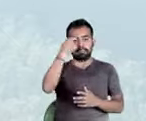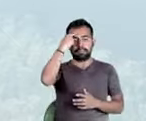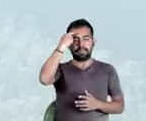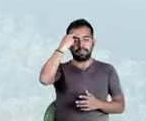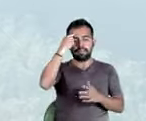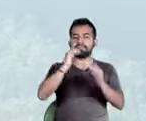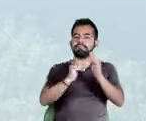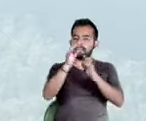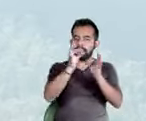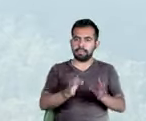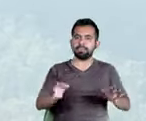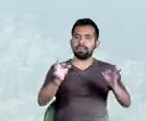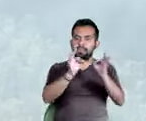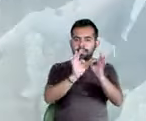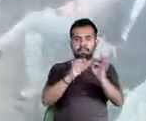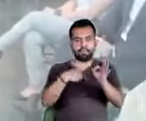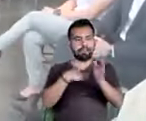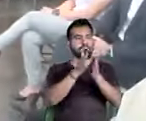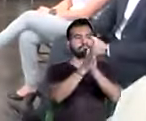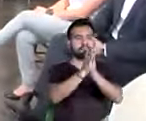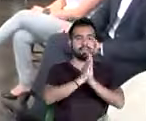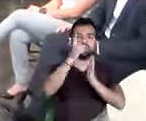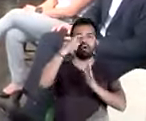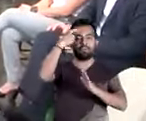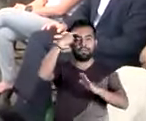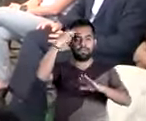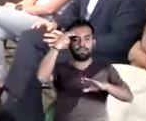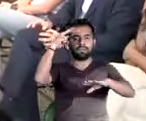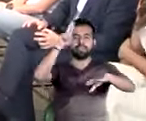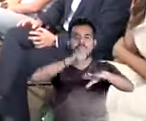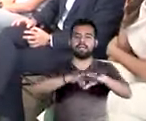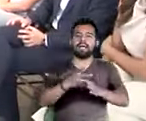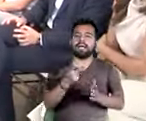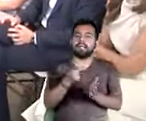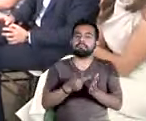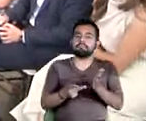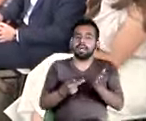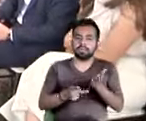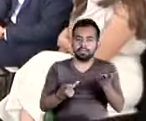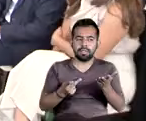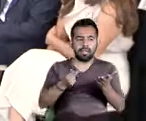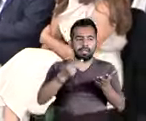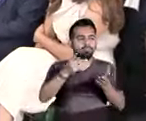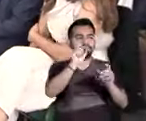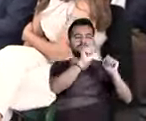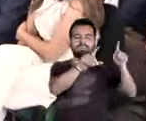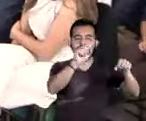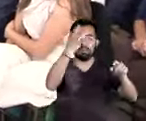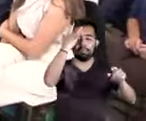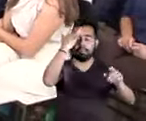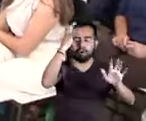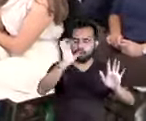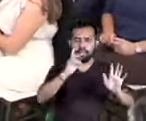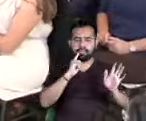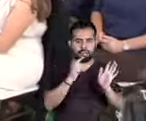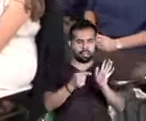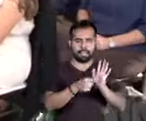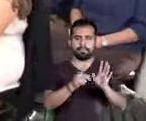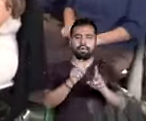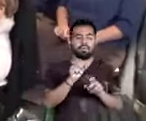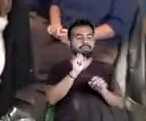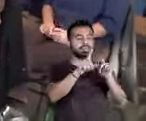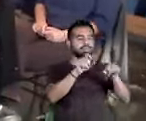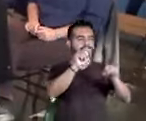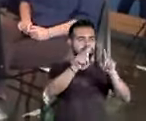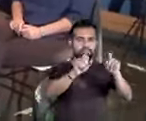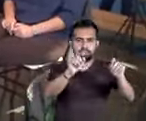y yo aquí hago un primer pedido al Gobierno Nacional, que nos diga qué pasa con el censo poblacional. Porque si el censo fracasó, como tenemos